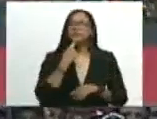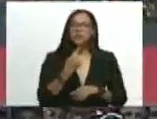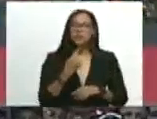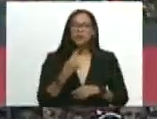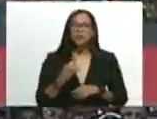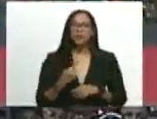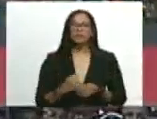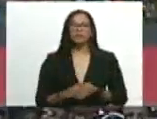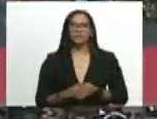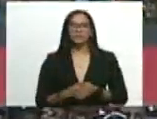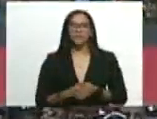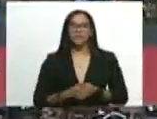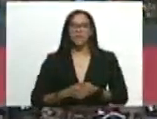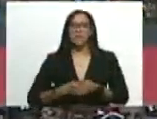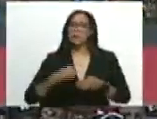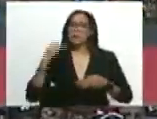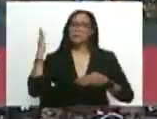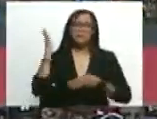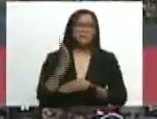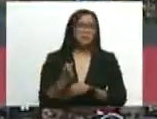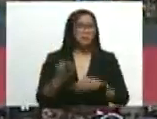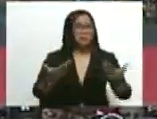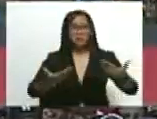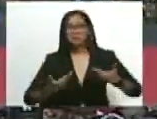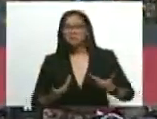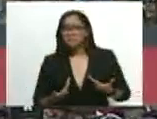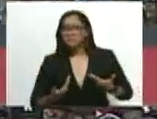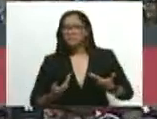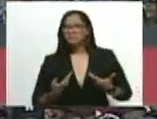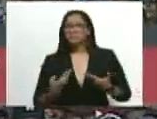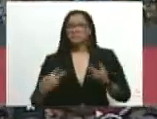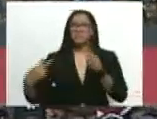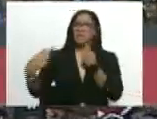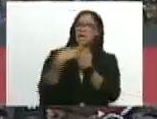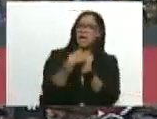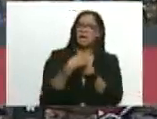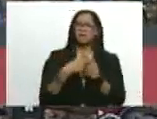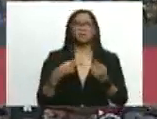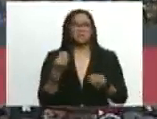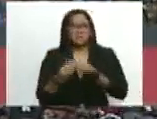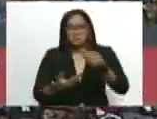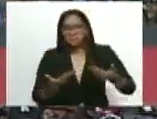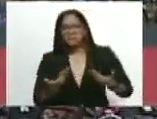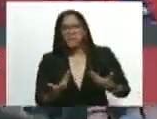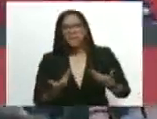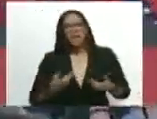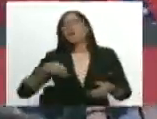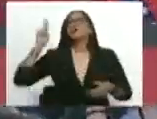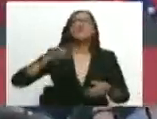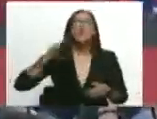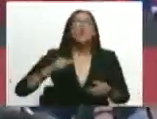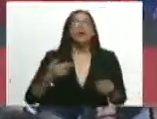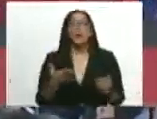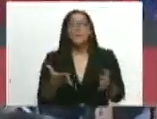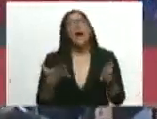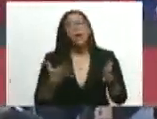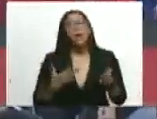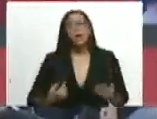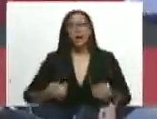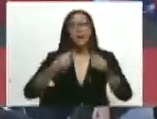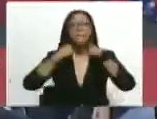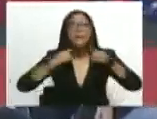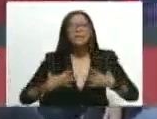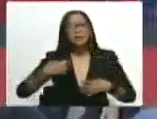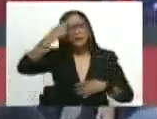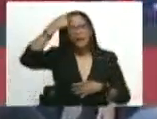pongan las sanciones que pongan agredan como nos agredan jamás logra derrotar al pueblo de